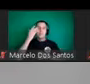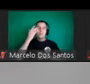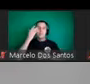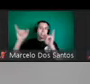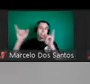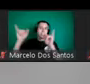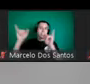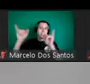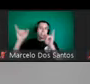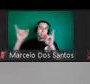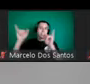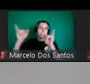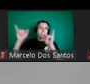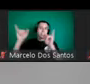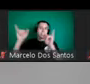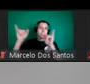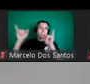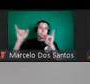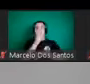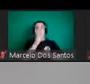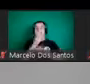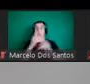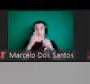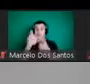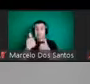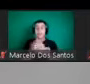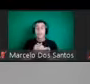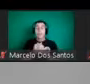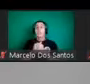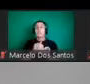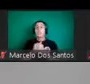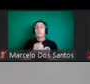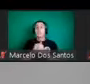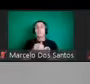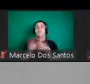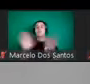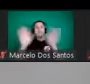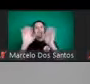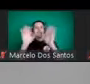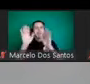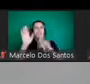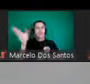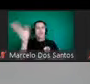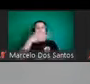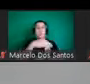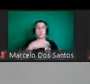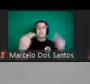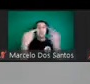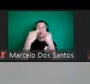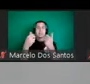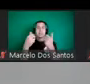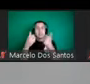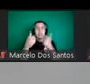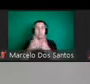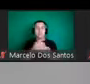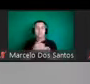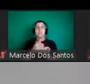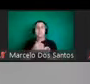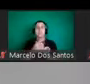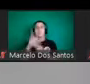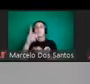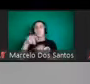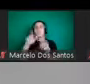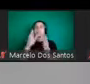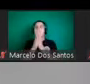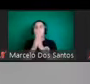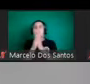con Saraqui y la Secretaría de la Función Pública. Y para despedirnos, bueno, antes de solicitarles que puedan prender todas las